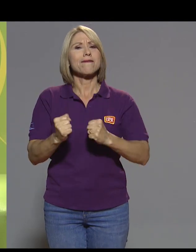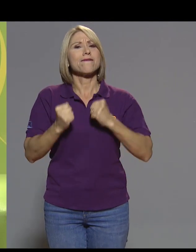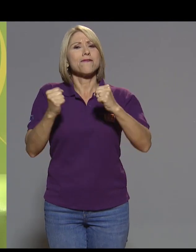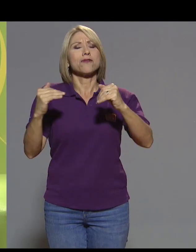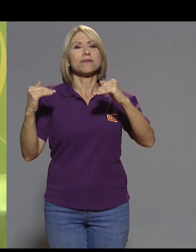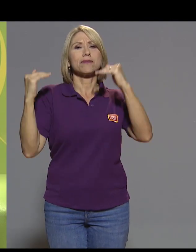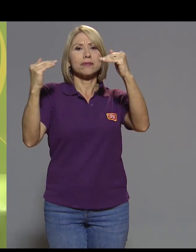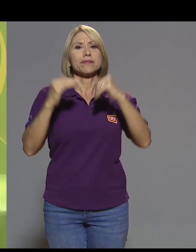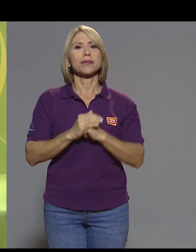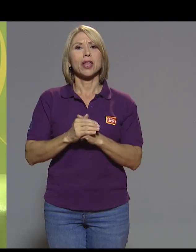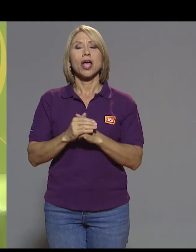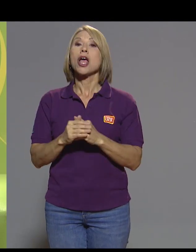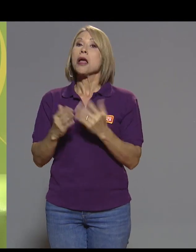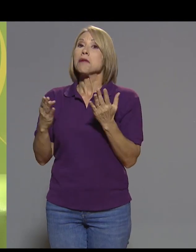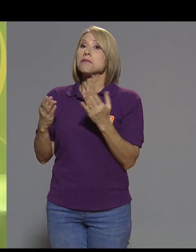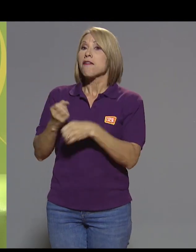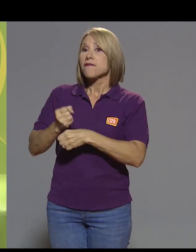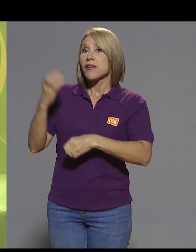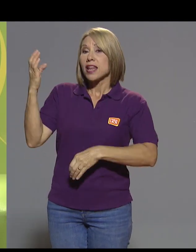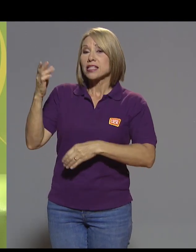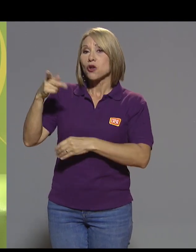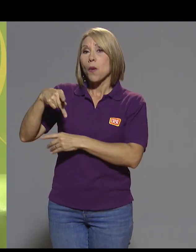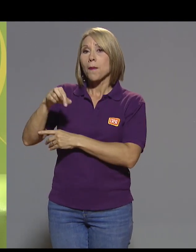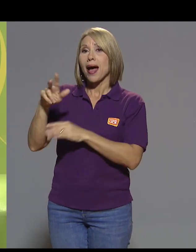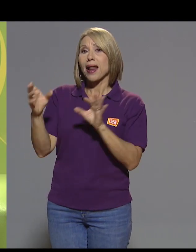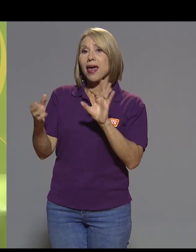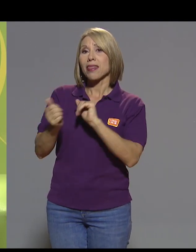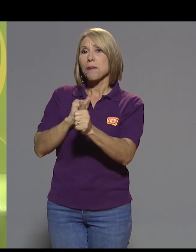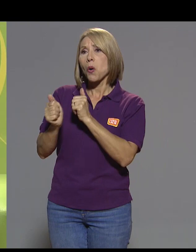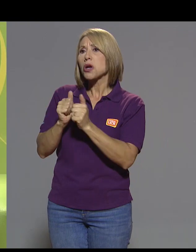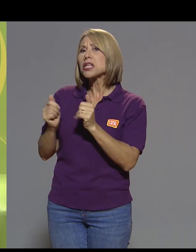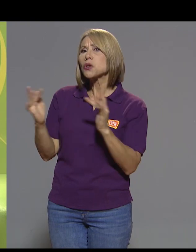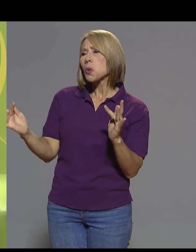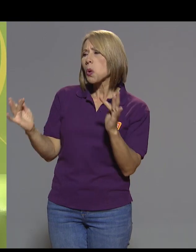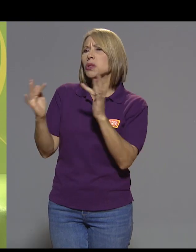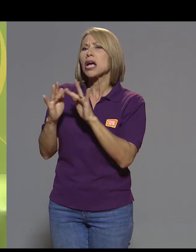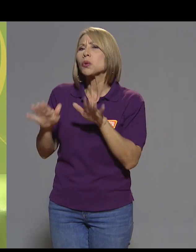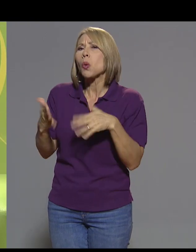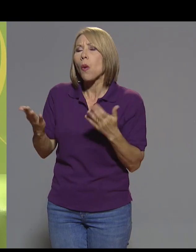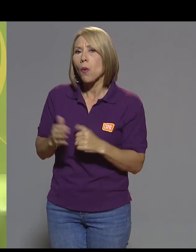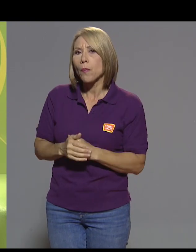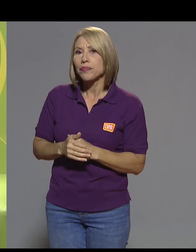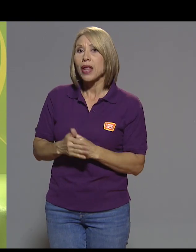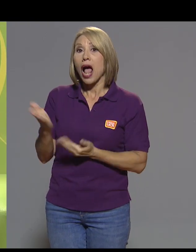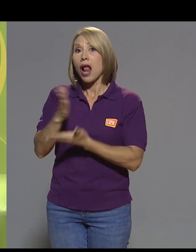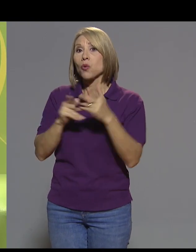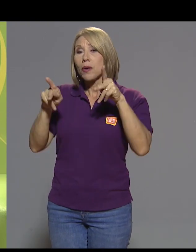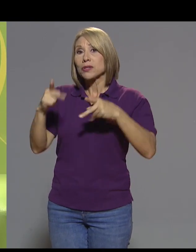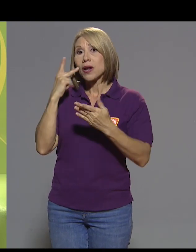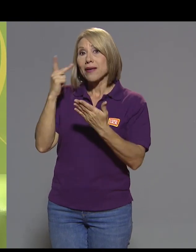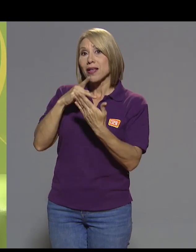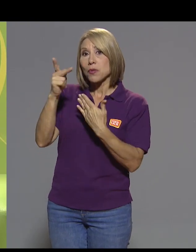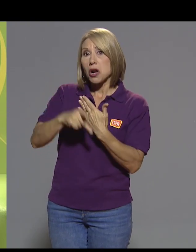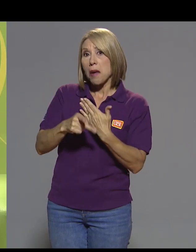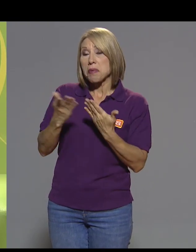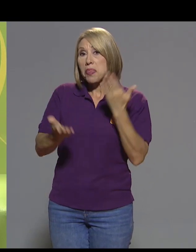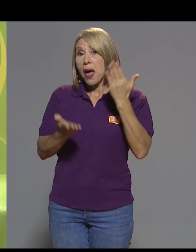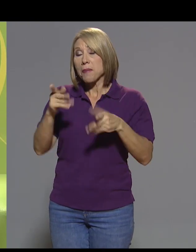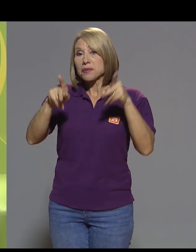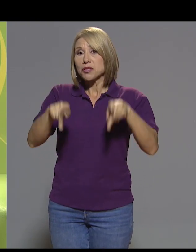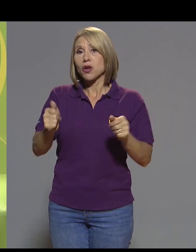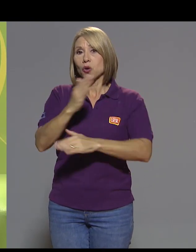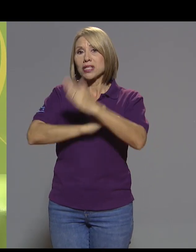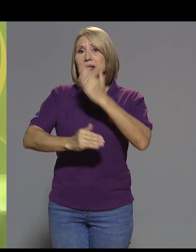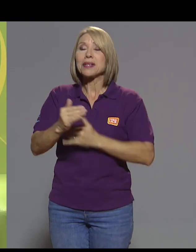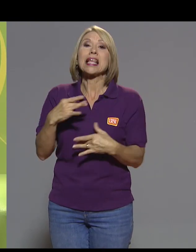como pueden contactarse por ejemplo con la federación de para deportes y alguien que entonces el programa ya sé que es una persona con discapacidad interesada